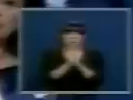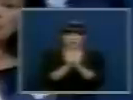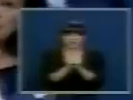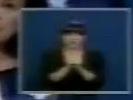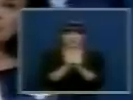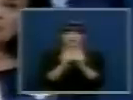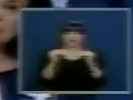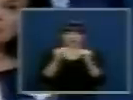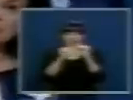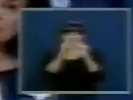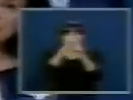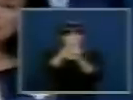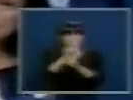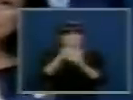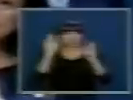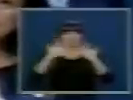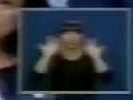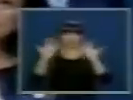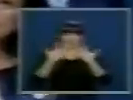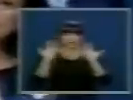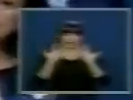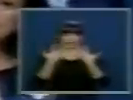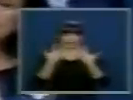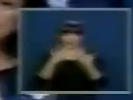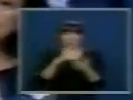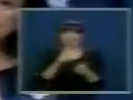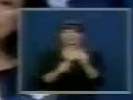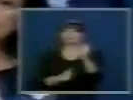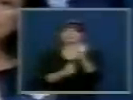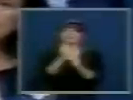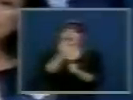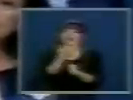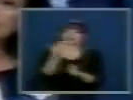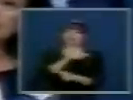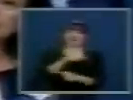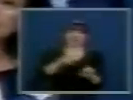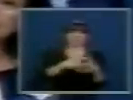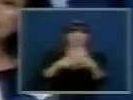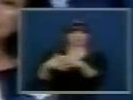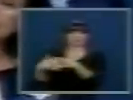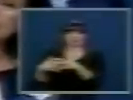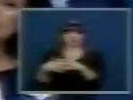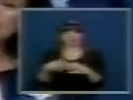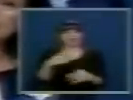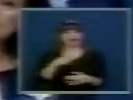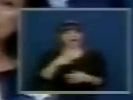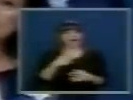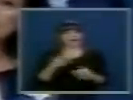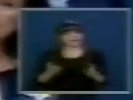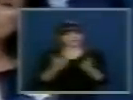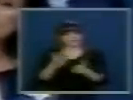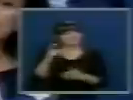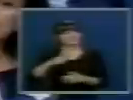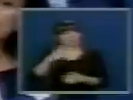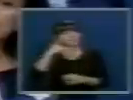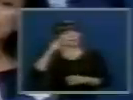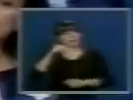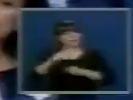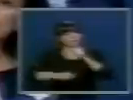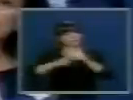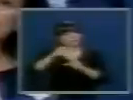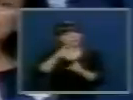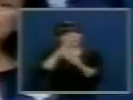el respeto por el medio ambiente. Es superior a ellas y brinda el ánimo necesario para avanzar hacia estas